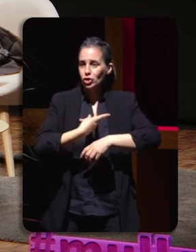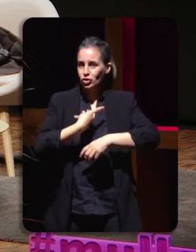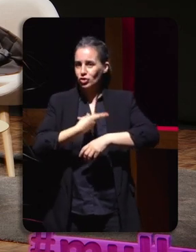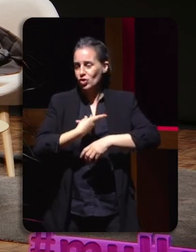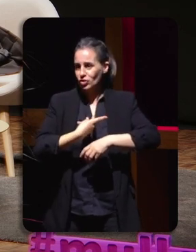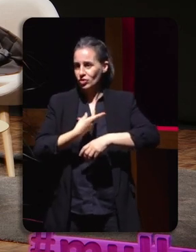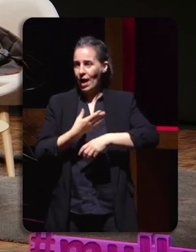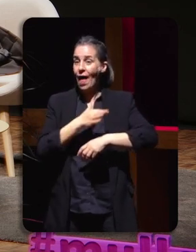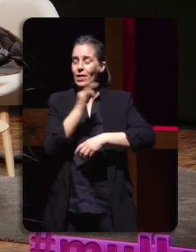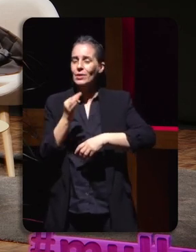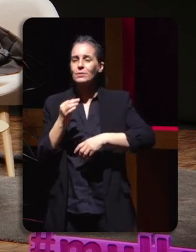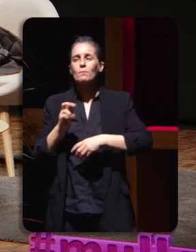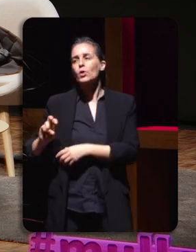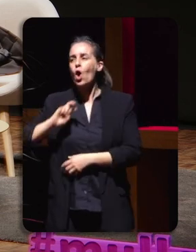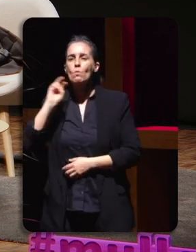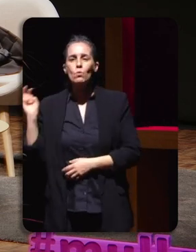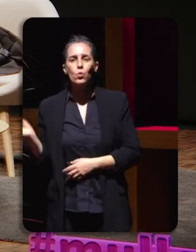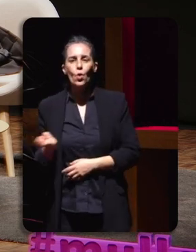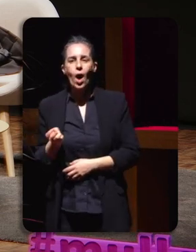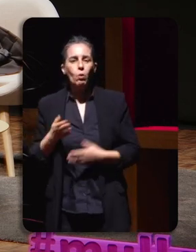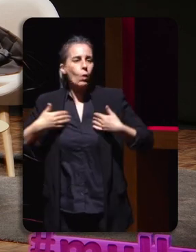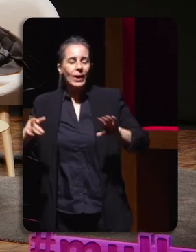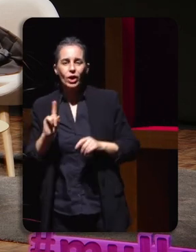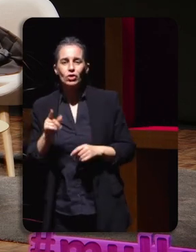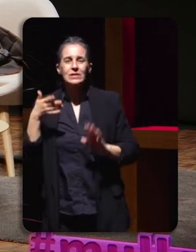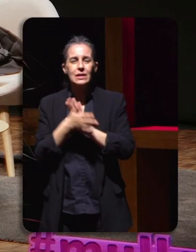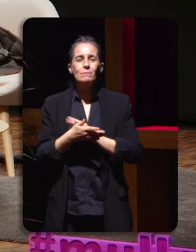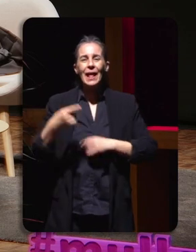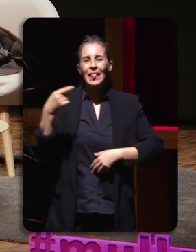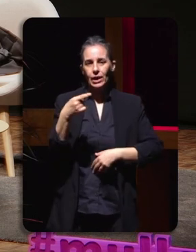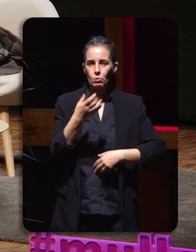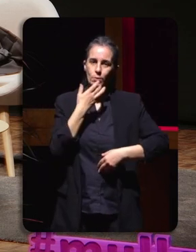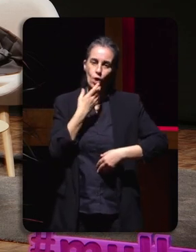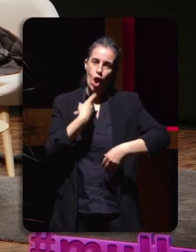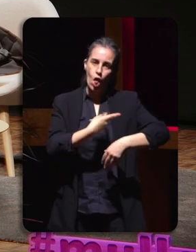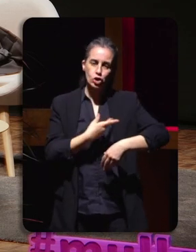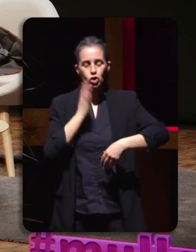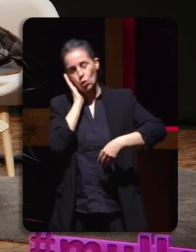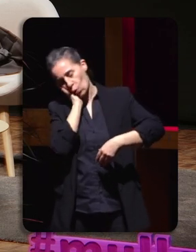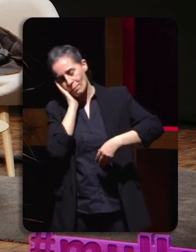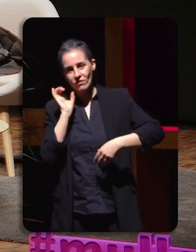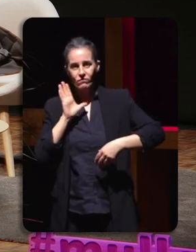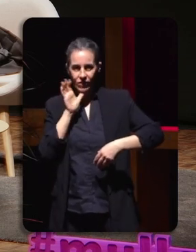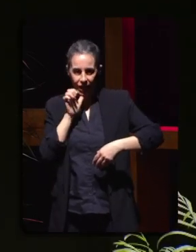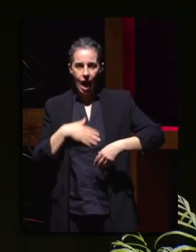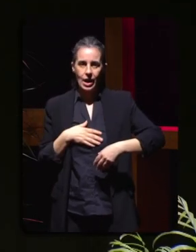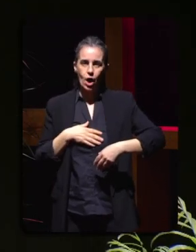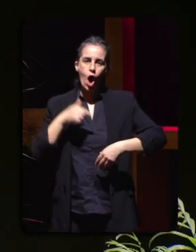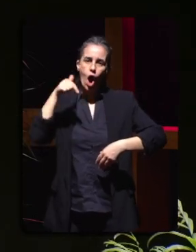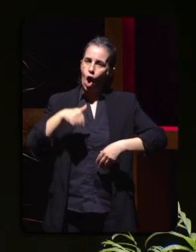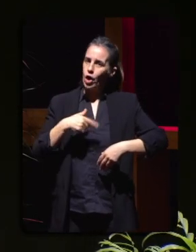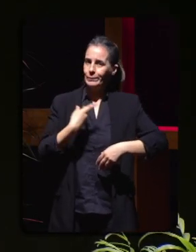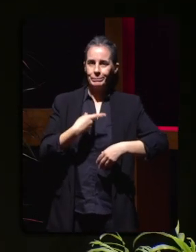plural cualquiera es un plural que siempre se refiere para lo negativo por ejemplo hemos dormido fatal estamos hoy